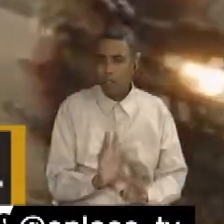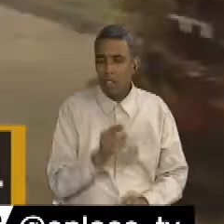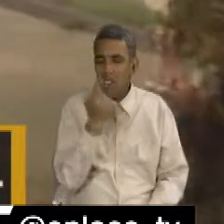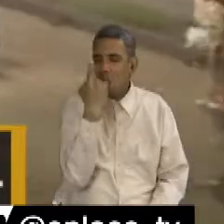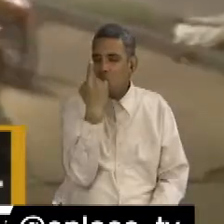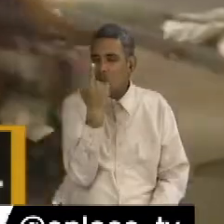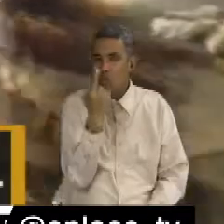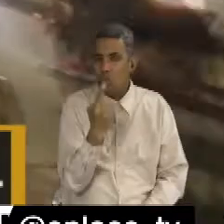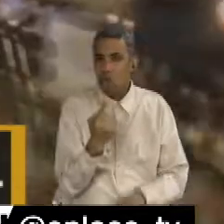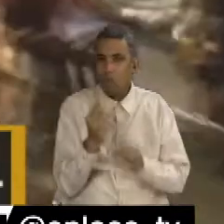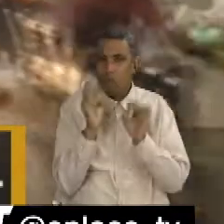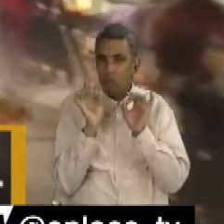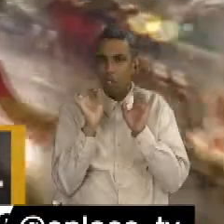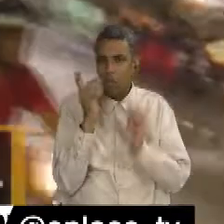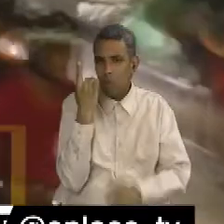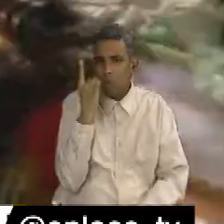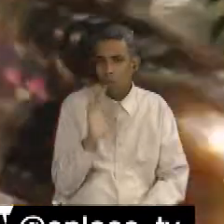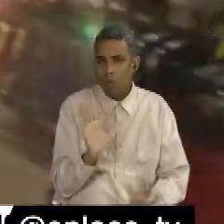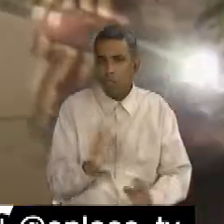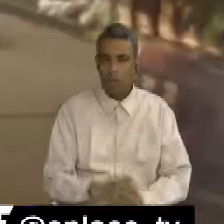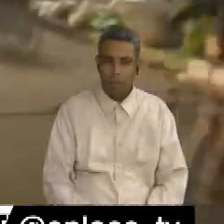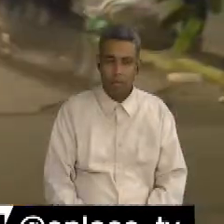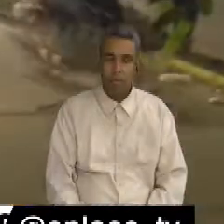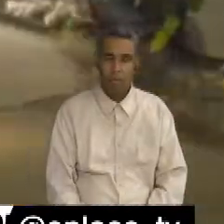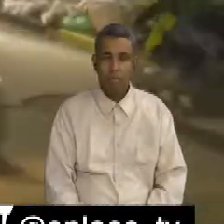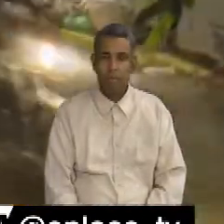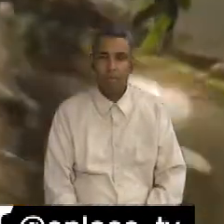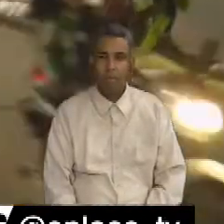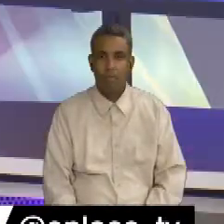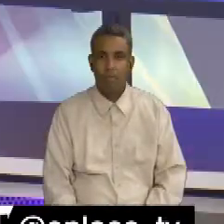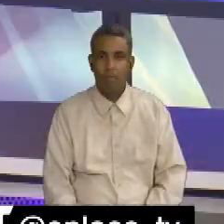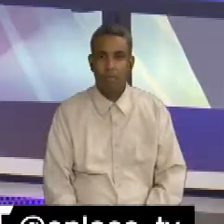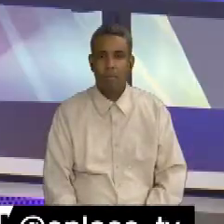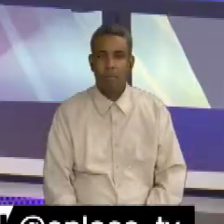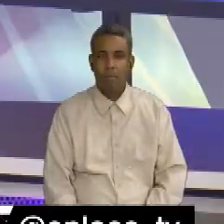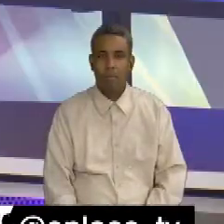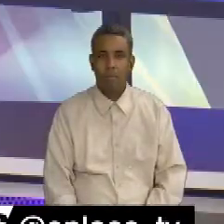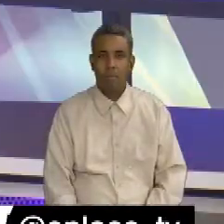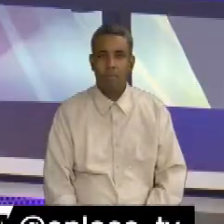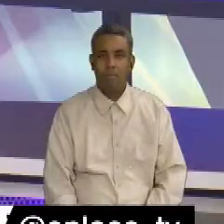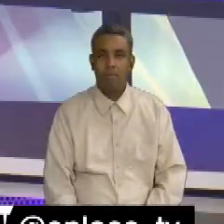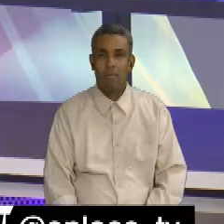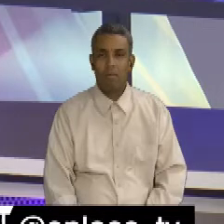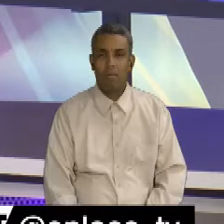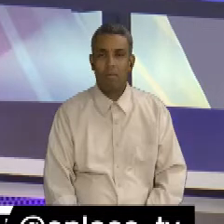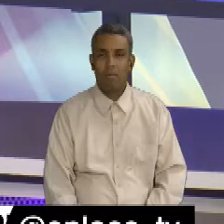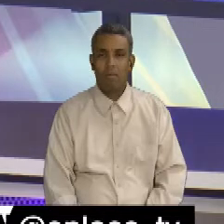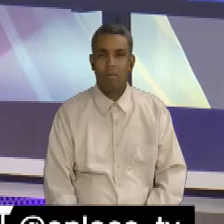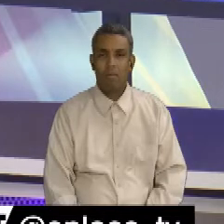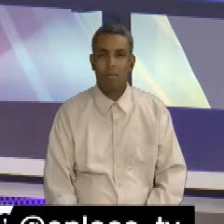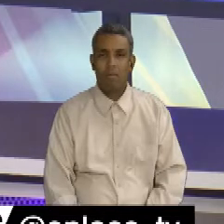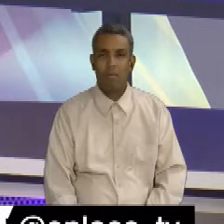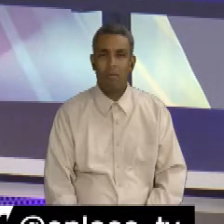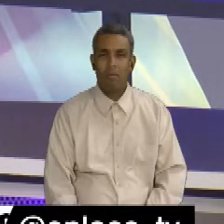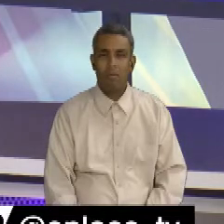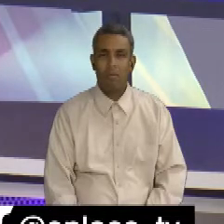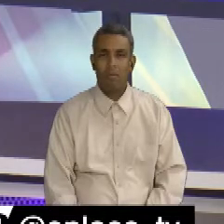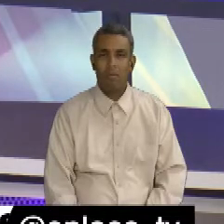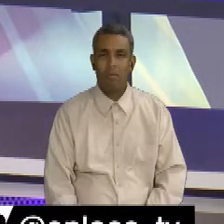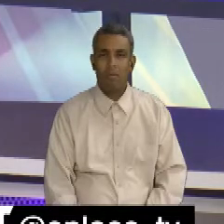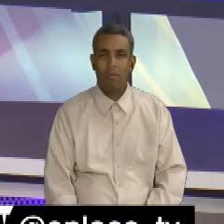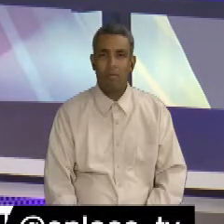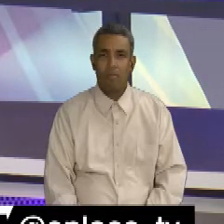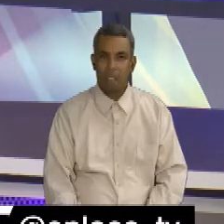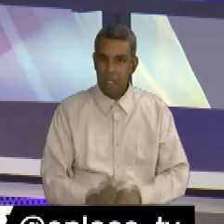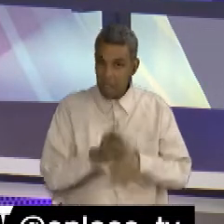registrado con motivo de la celebración de la nueva estrella del Atlético Nacional. En las próximas horas se recobrará la libertad David